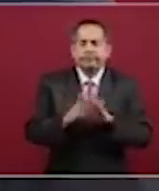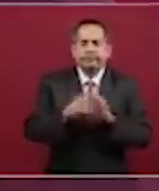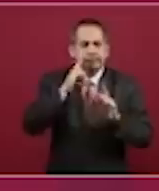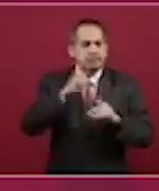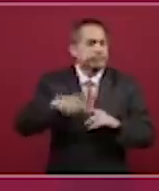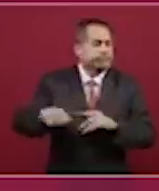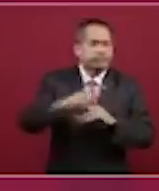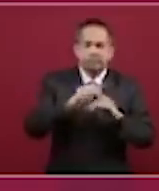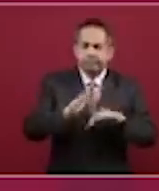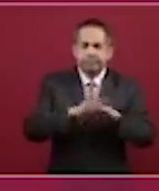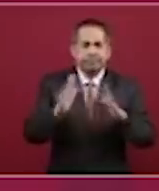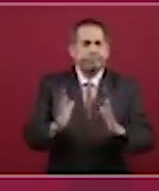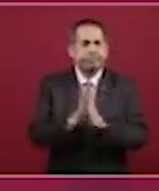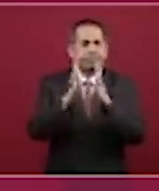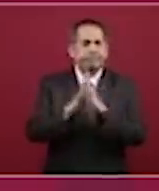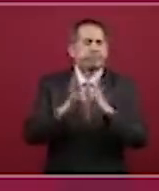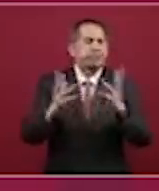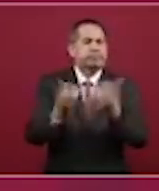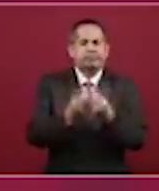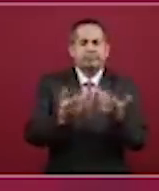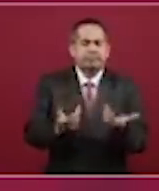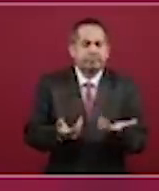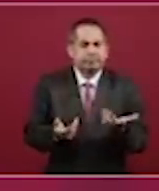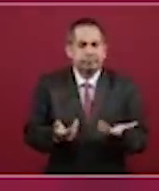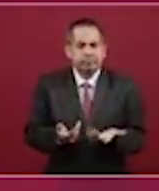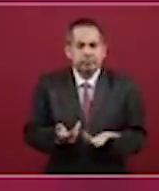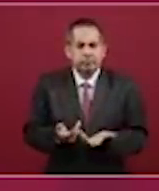de participación